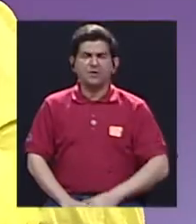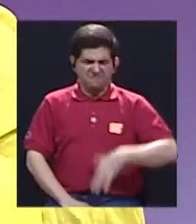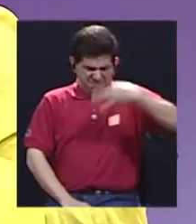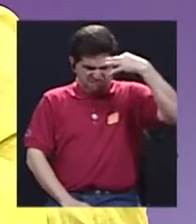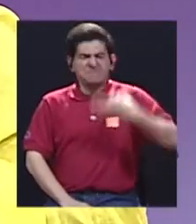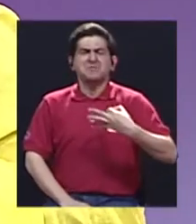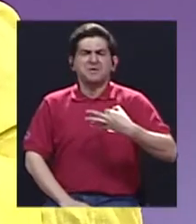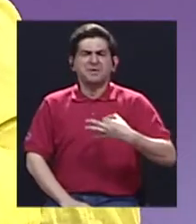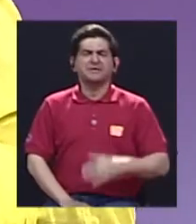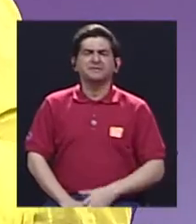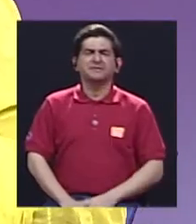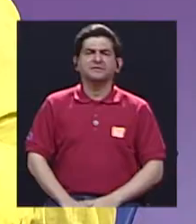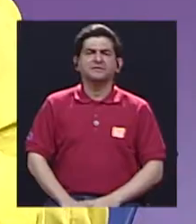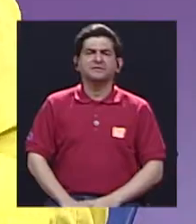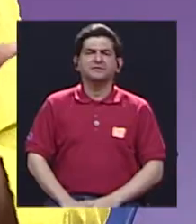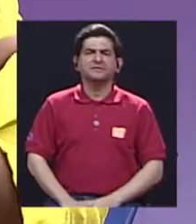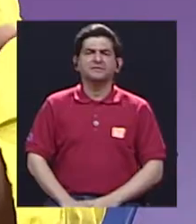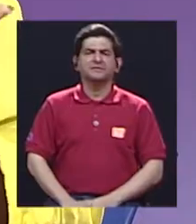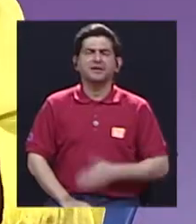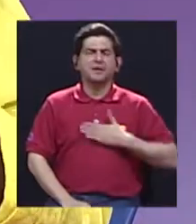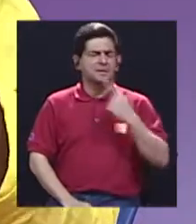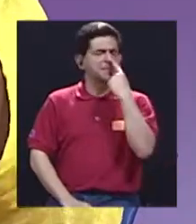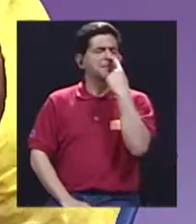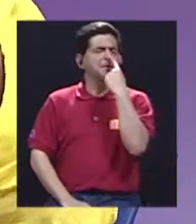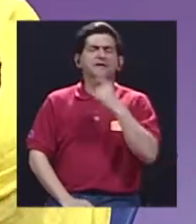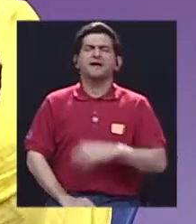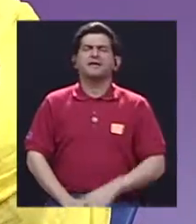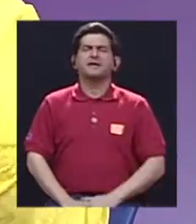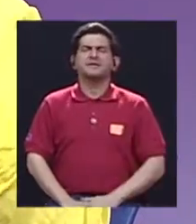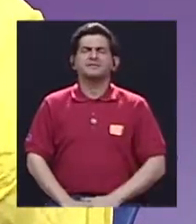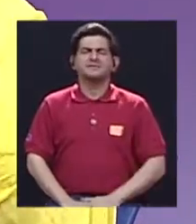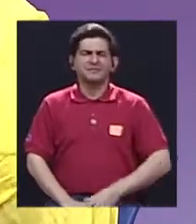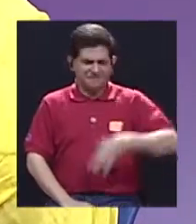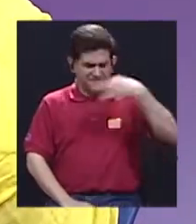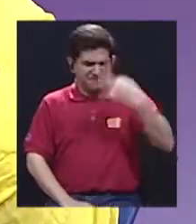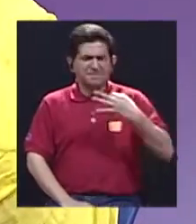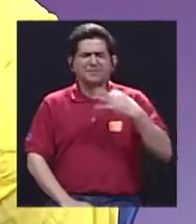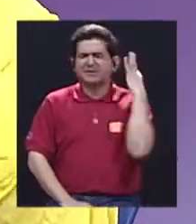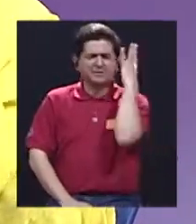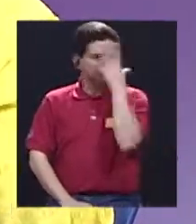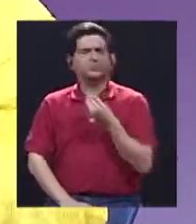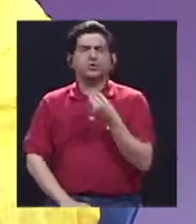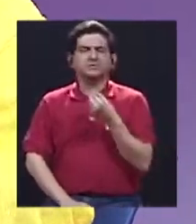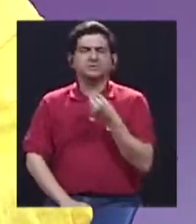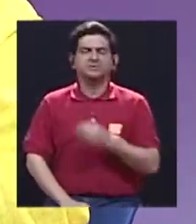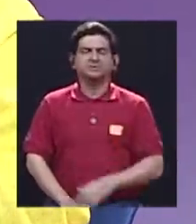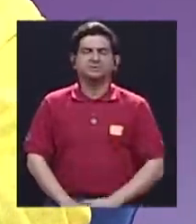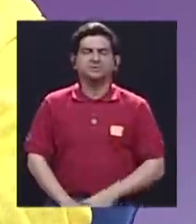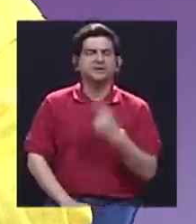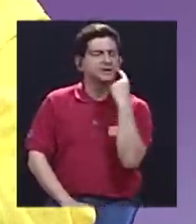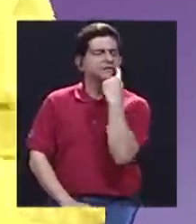rotundamente grande mi nariz rotundamente hermosa